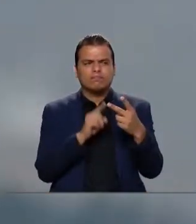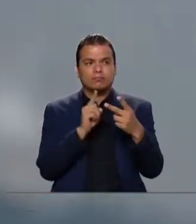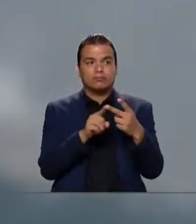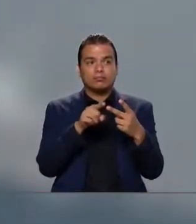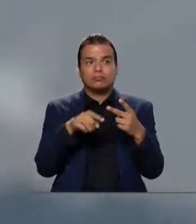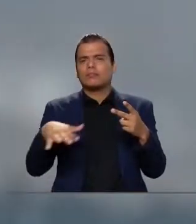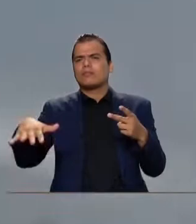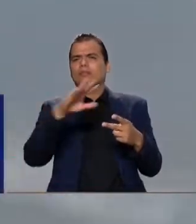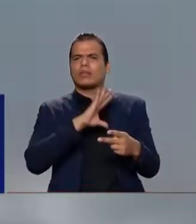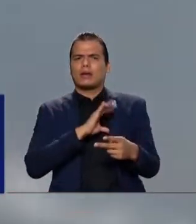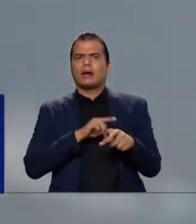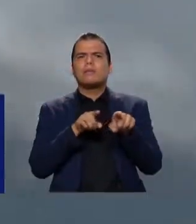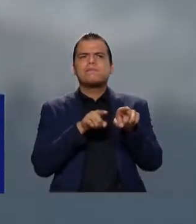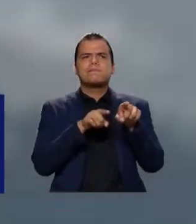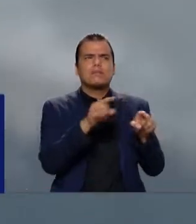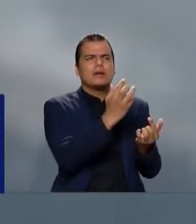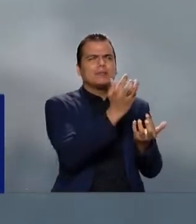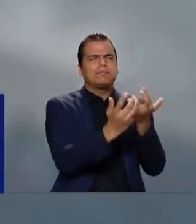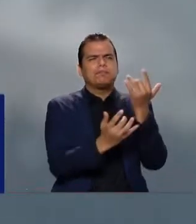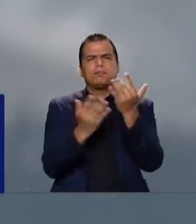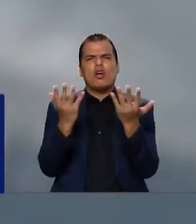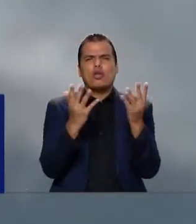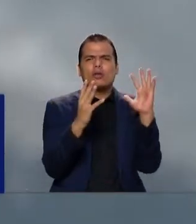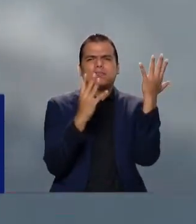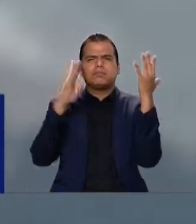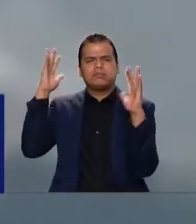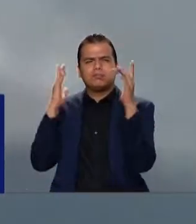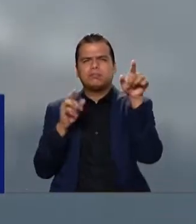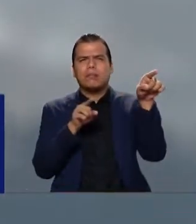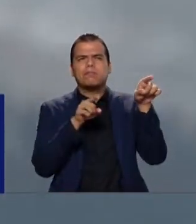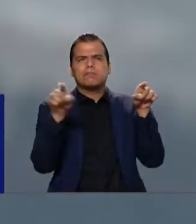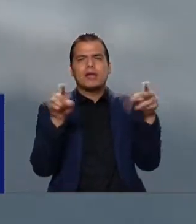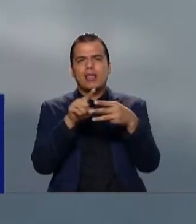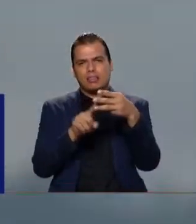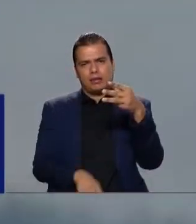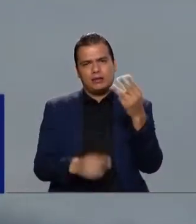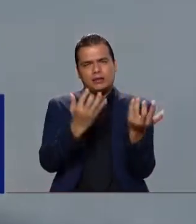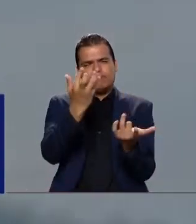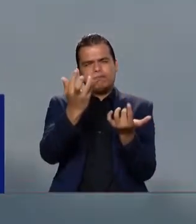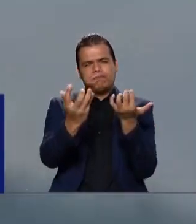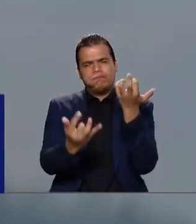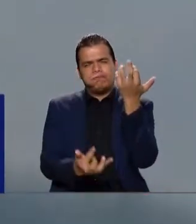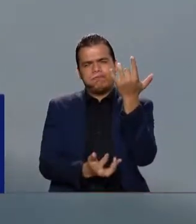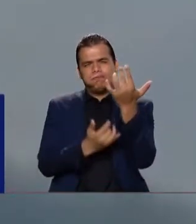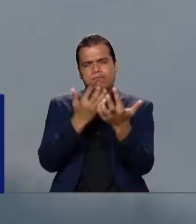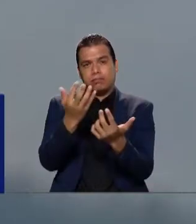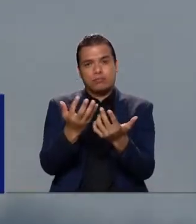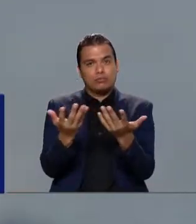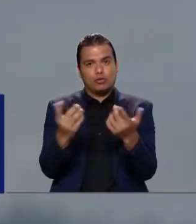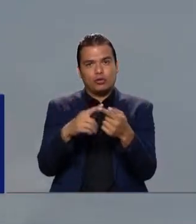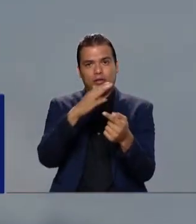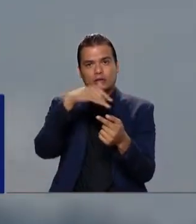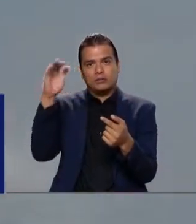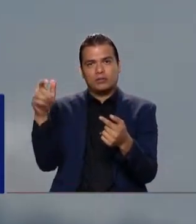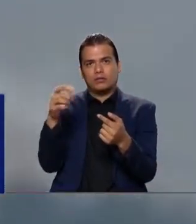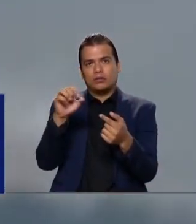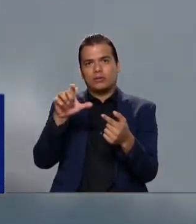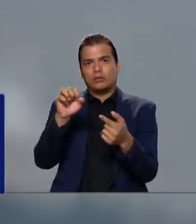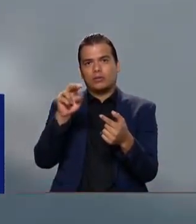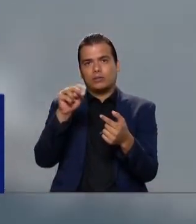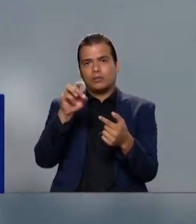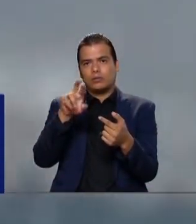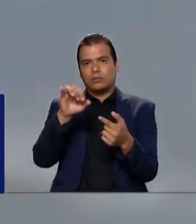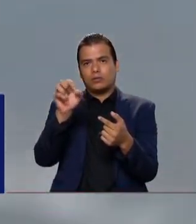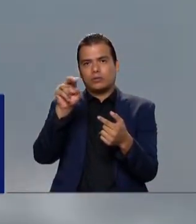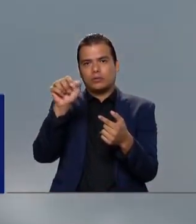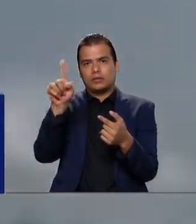tres grandes incendios forestales fueron atendidos por los bomberos de Cali durante las últimas 24 horas. El Cerro de Golondrinas, Alto Menga y el barrio